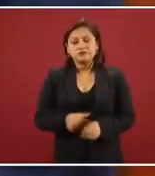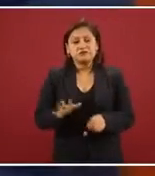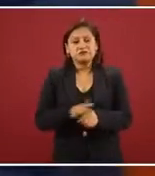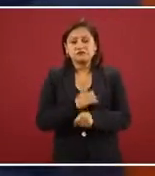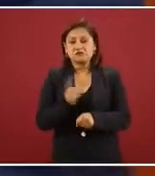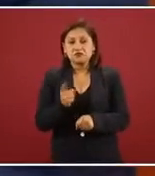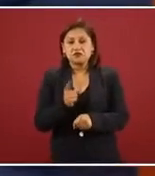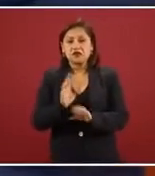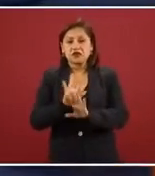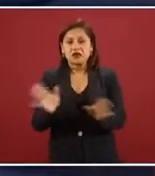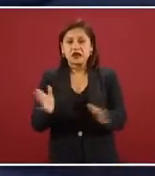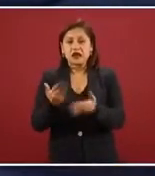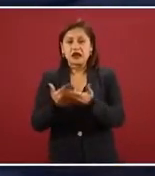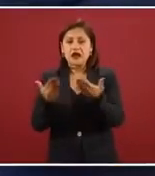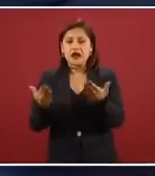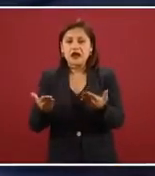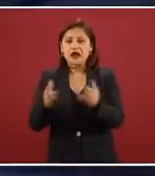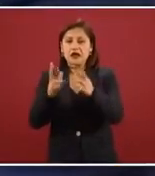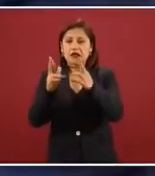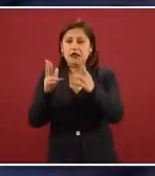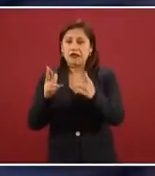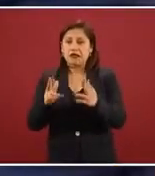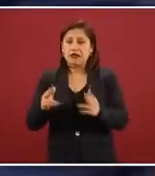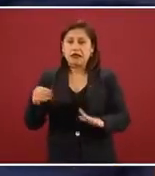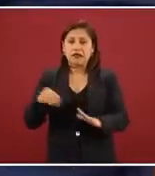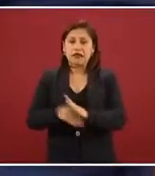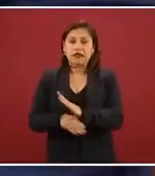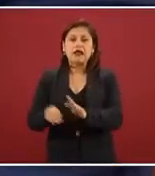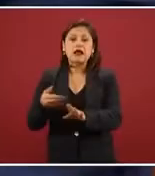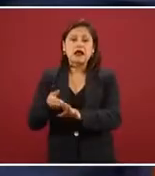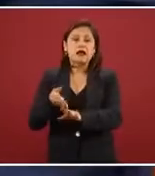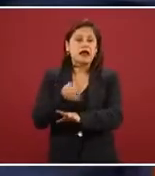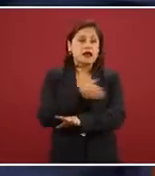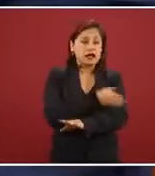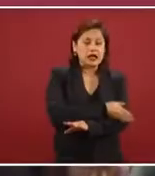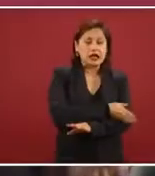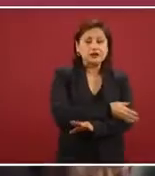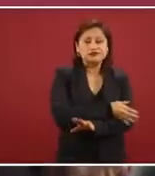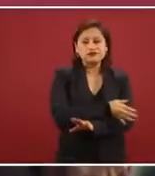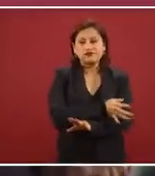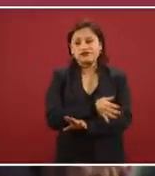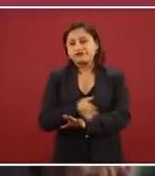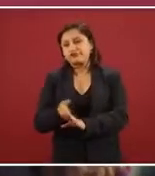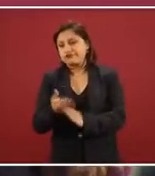mucho en los